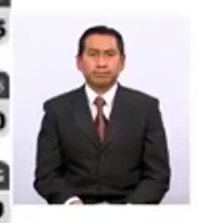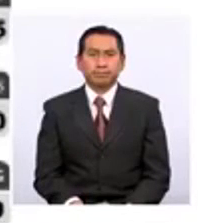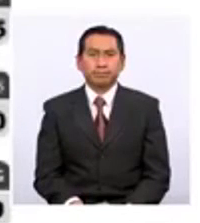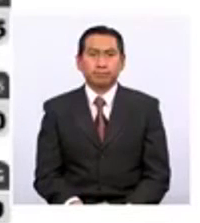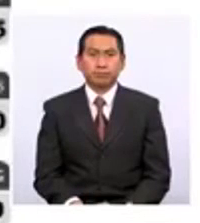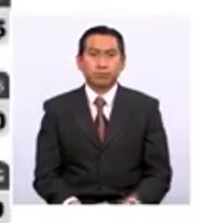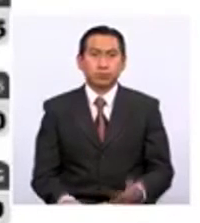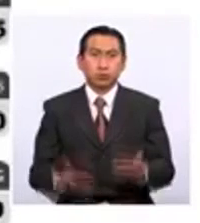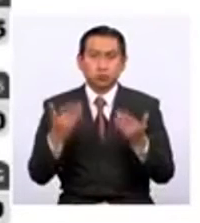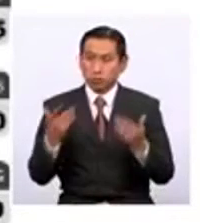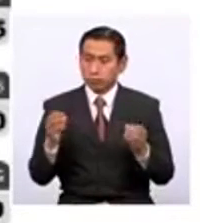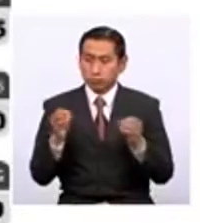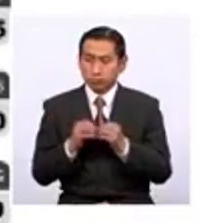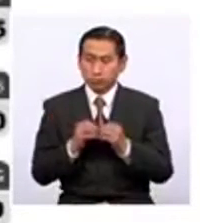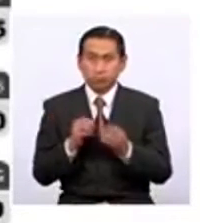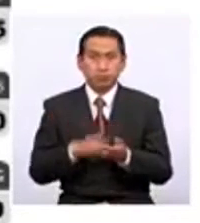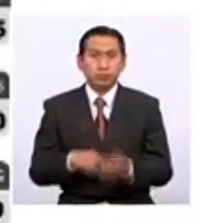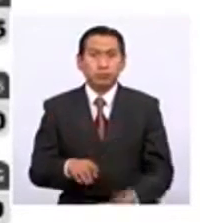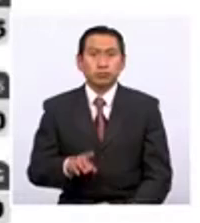Registramos un total de